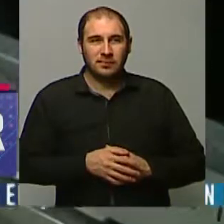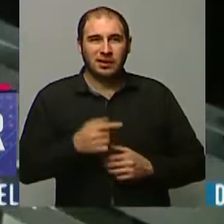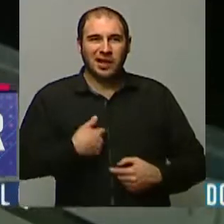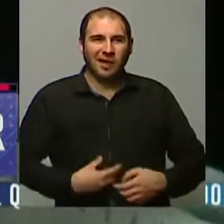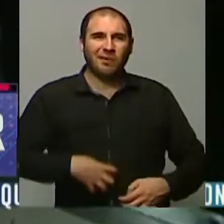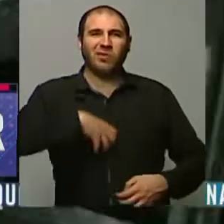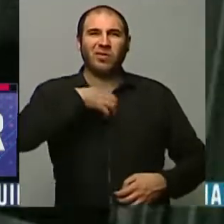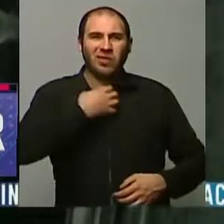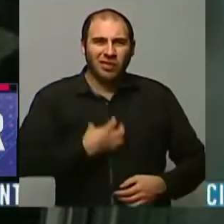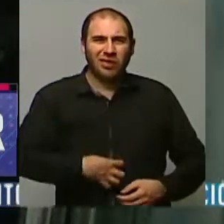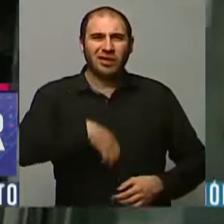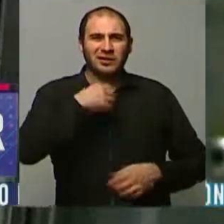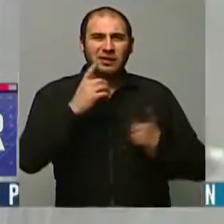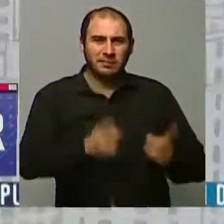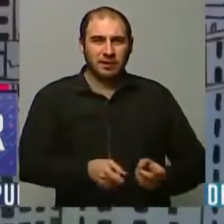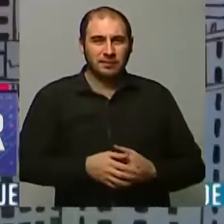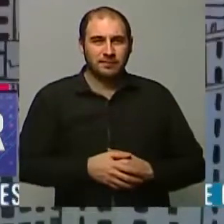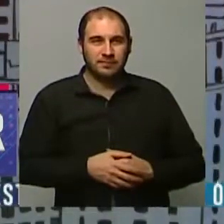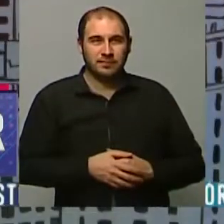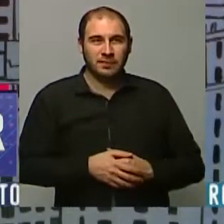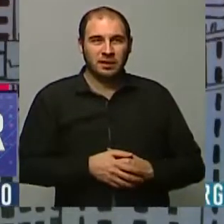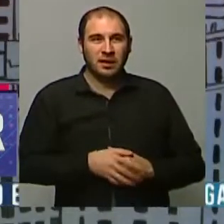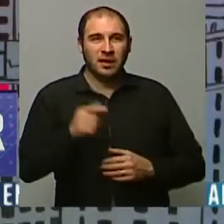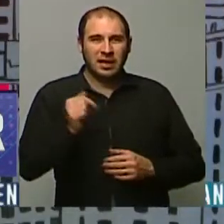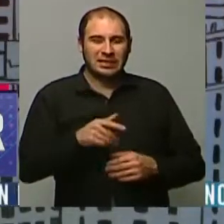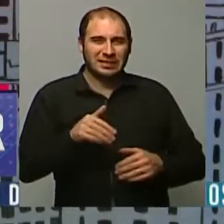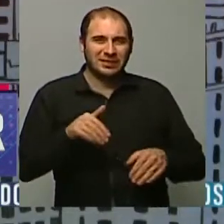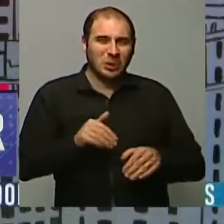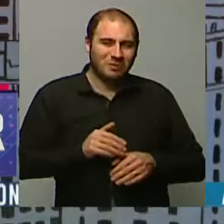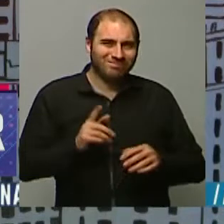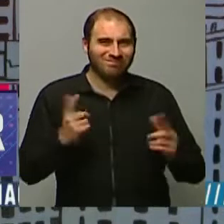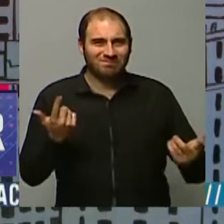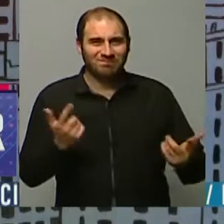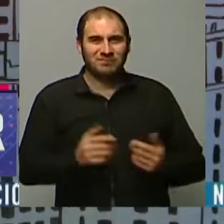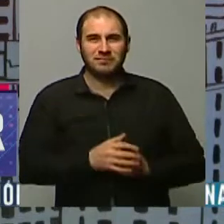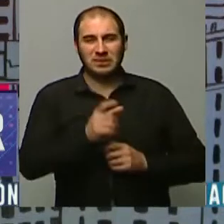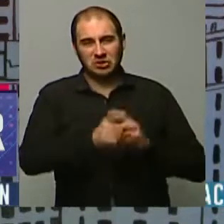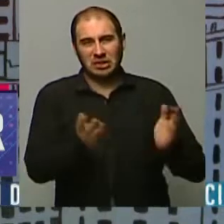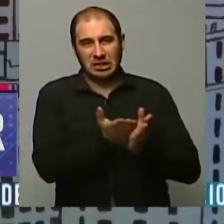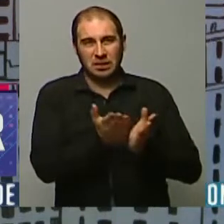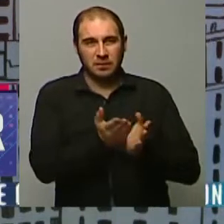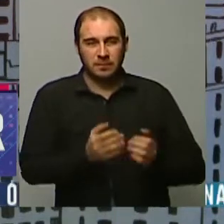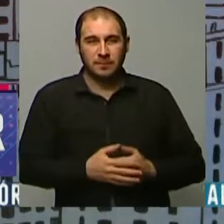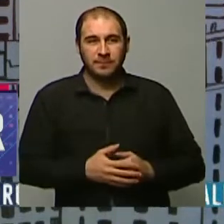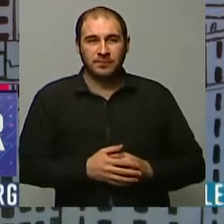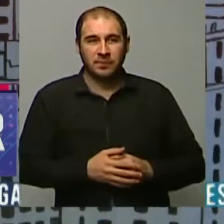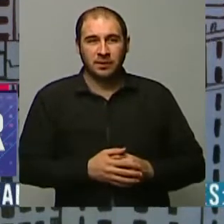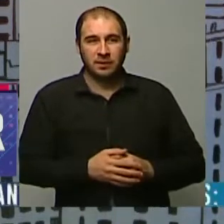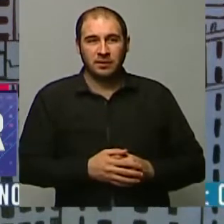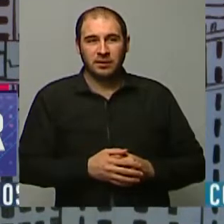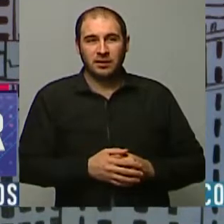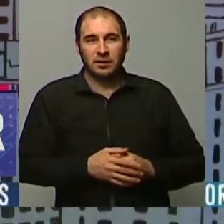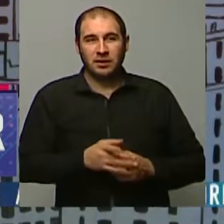reflujo gástrico, puede ponerlos incómodos realmente a los chicos. Entonces, hay que tratar